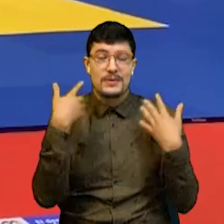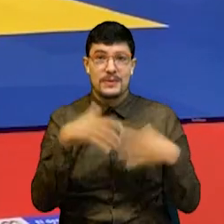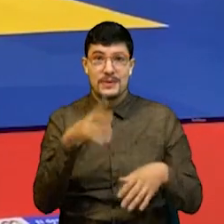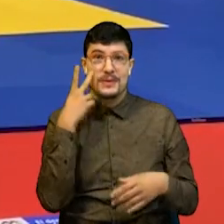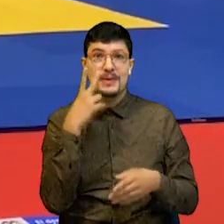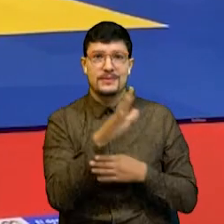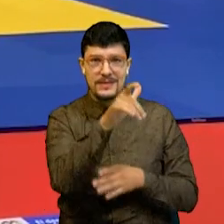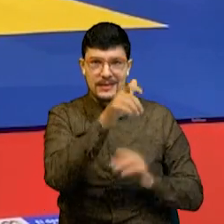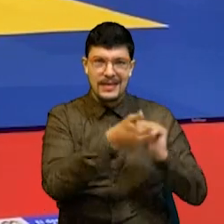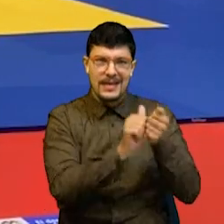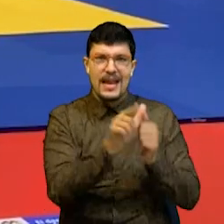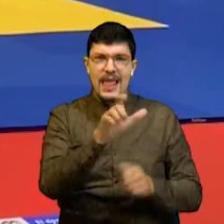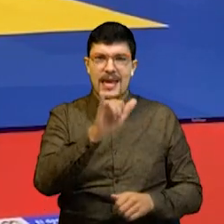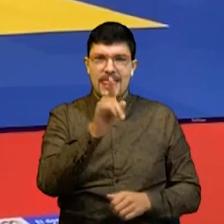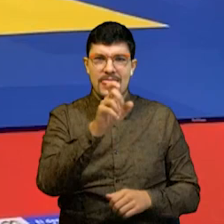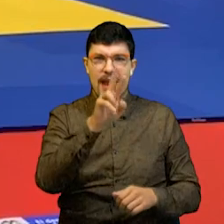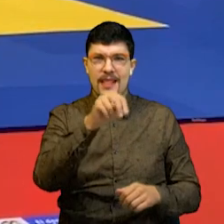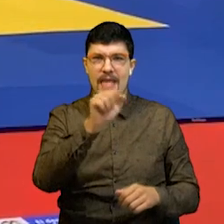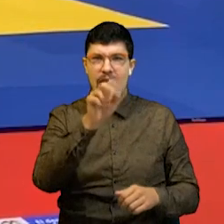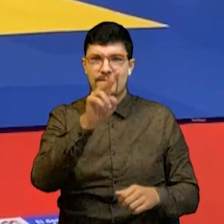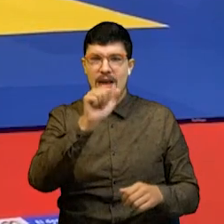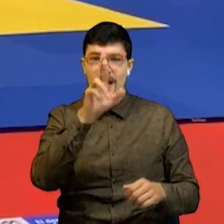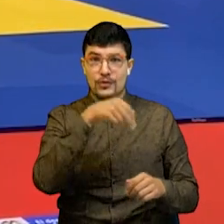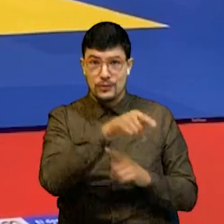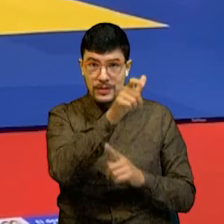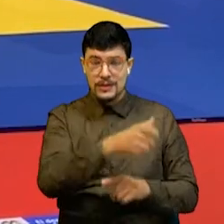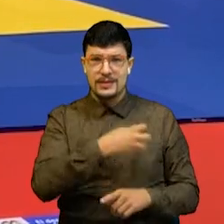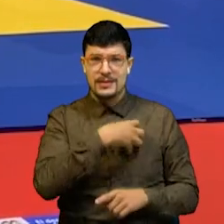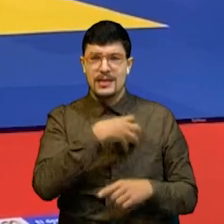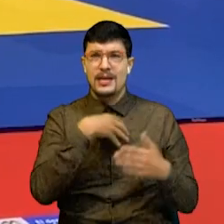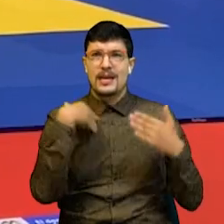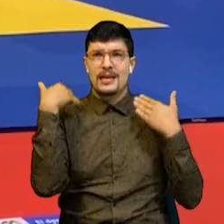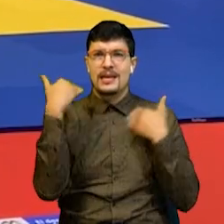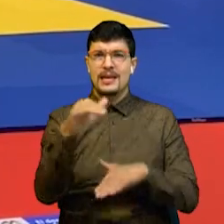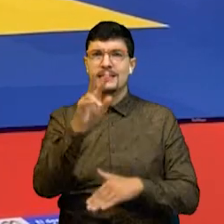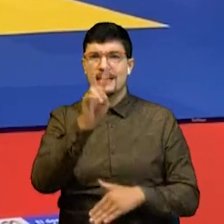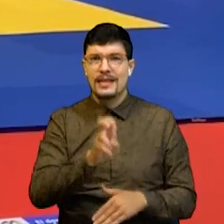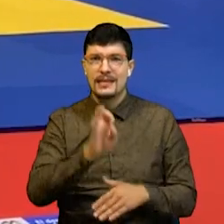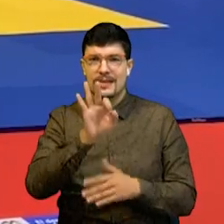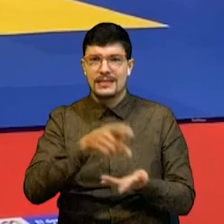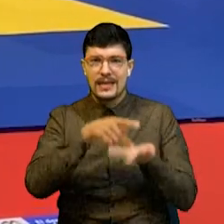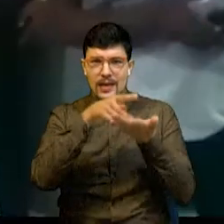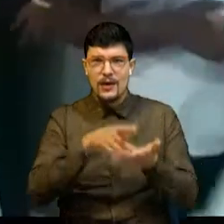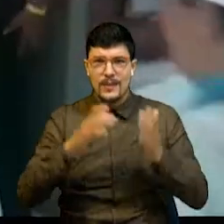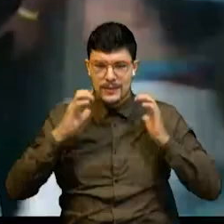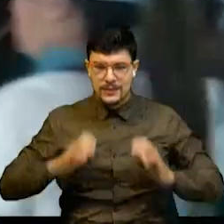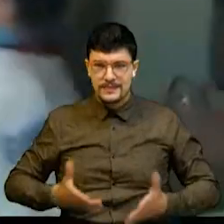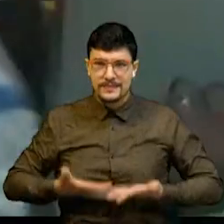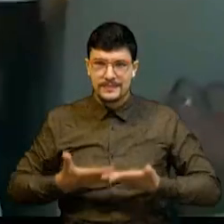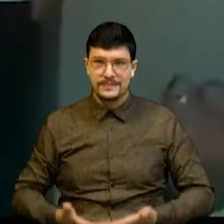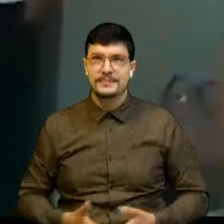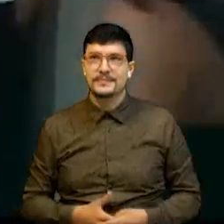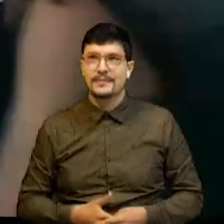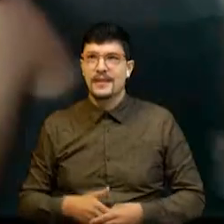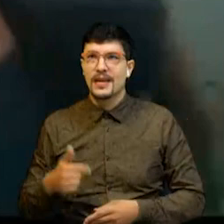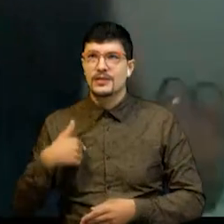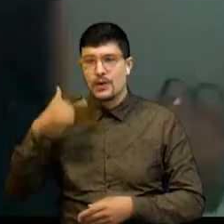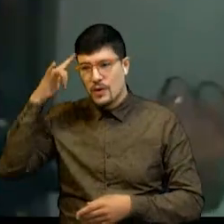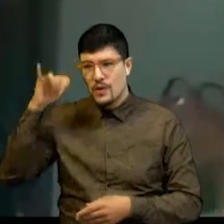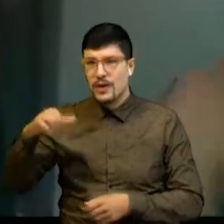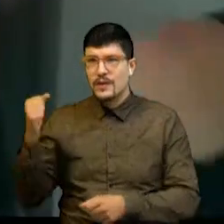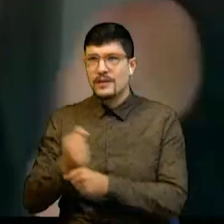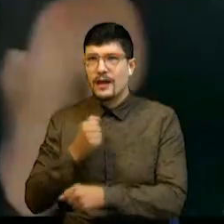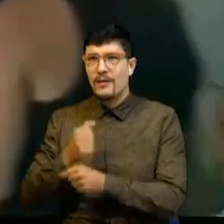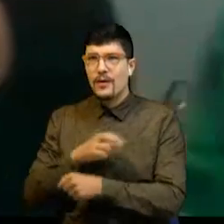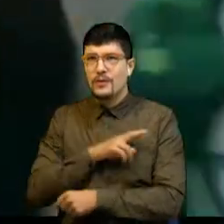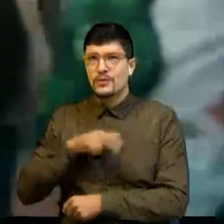con el deportista Leider Navarro, quien salió campeón en la categoría de hasta 73 kilogramos de peso corporal. Creo que el trabajo que hemos venido haciendo junto a la